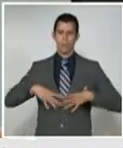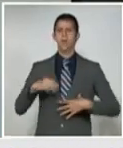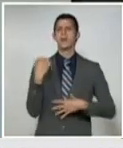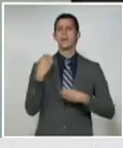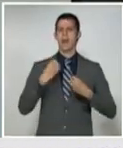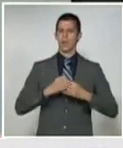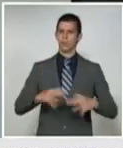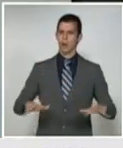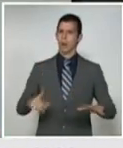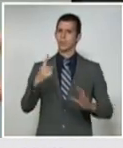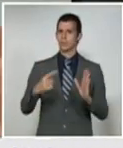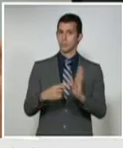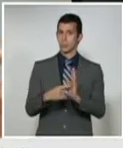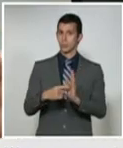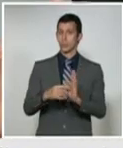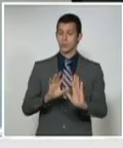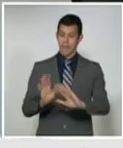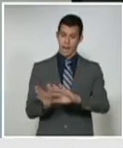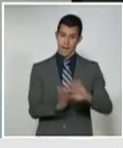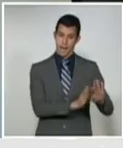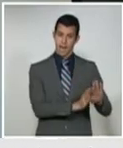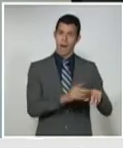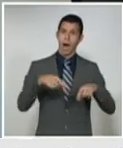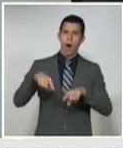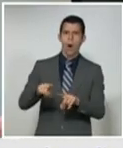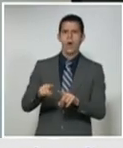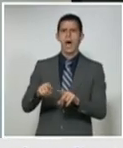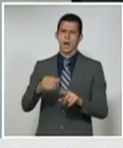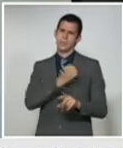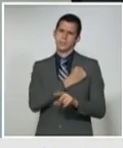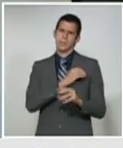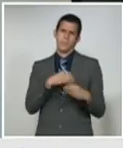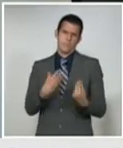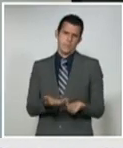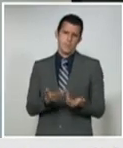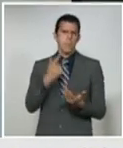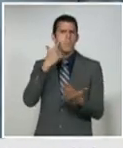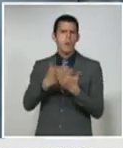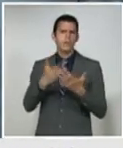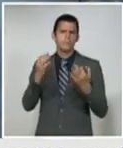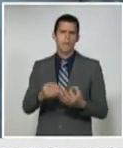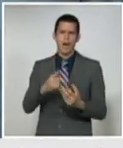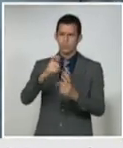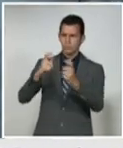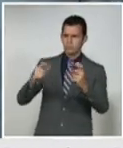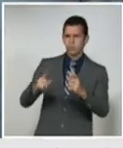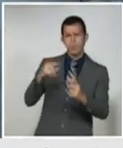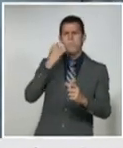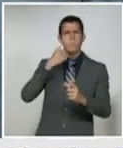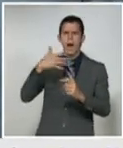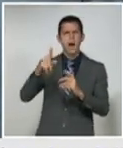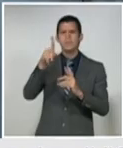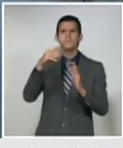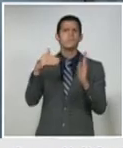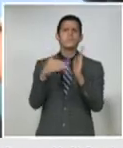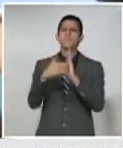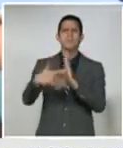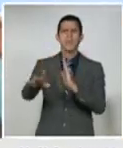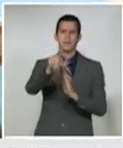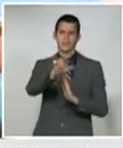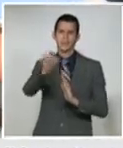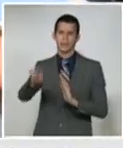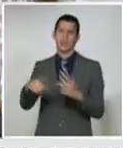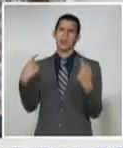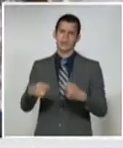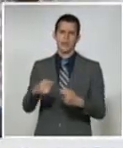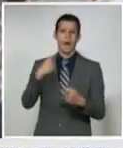tenemos demostrado porque eso la única manera de demostrarlo es la vacunación de cientos de miles de personas. Entre el regocijo por ser parte del estudio